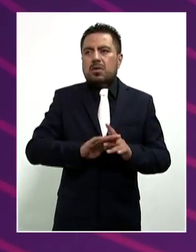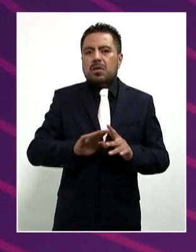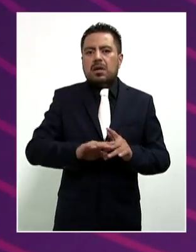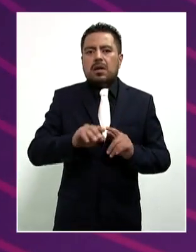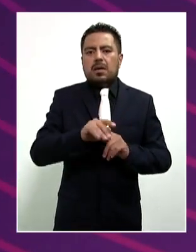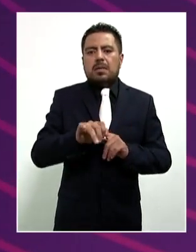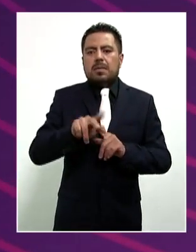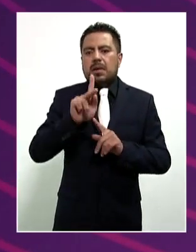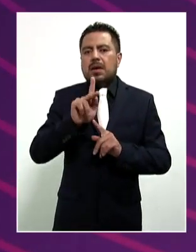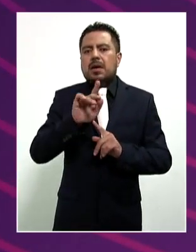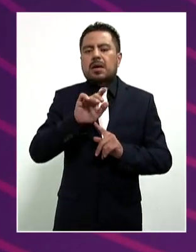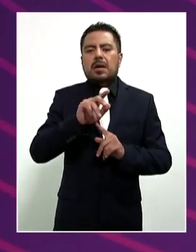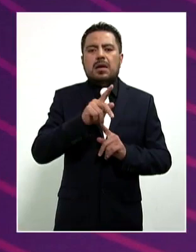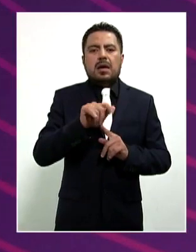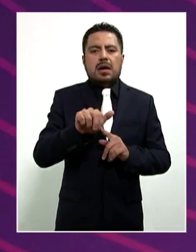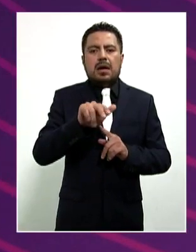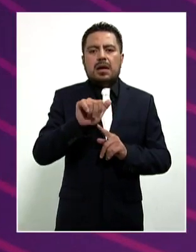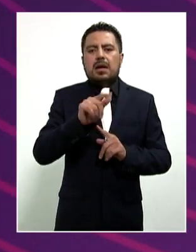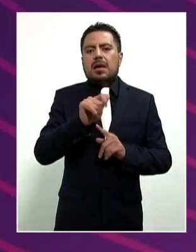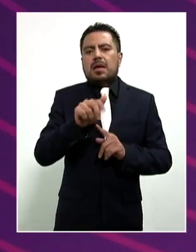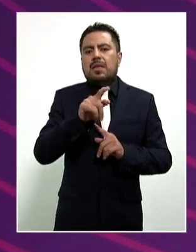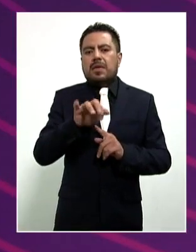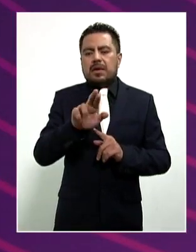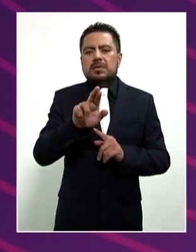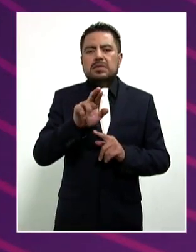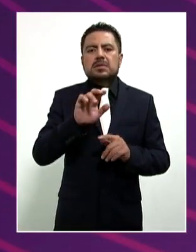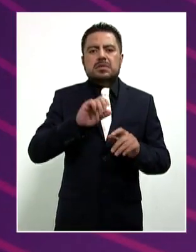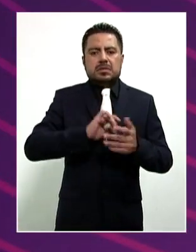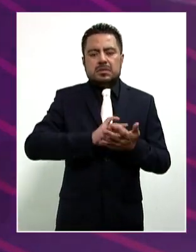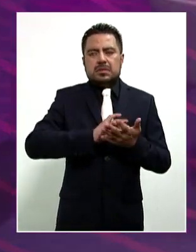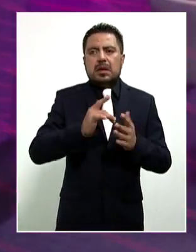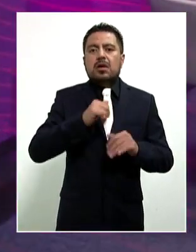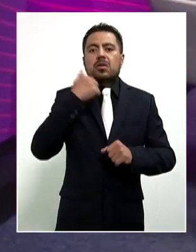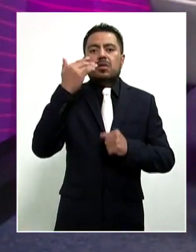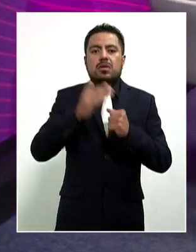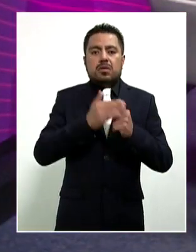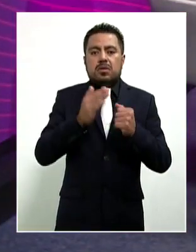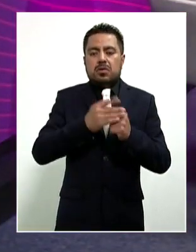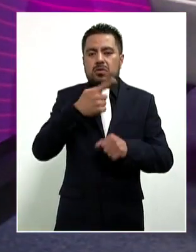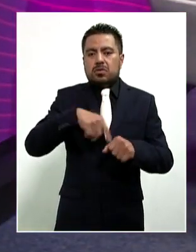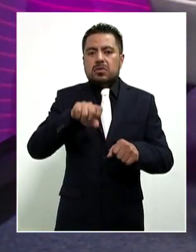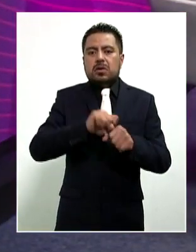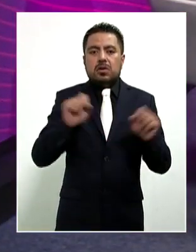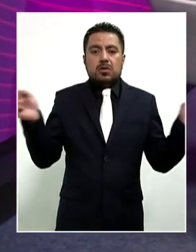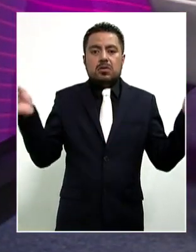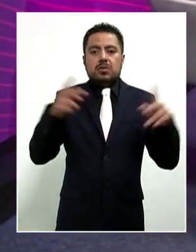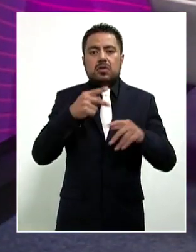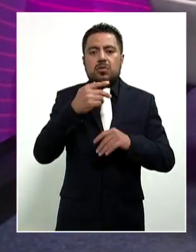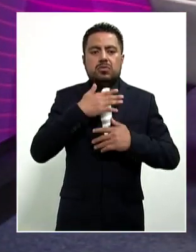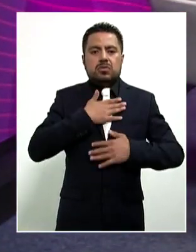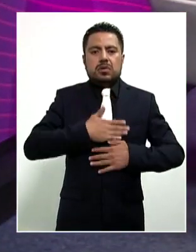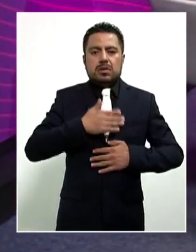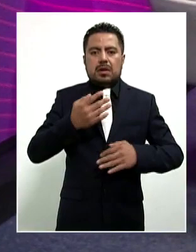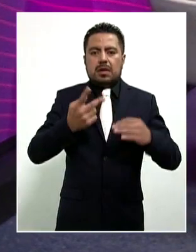Marc, Ana, Andrés, gracias por estar en este panel y nos vemos la próxima semana aquí en Justicia TV.